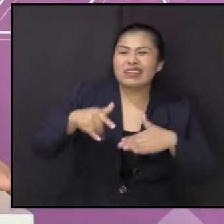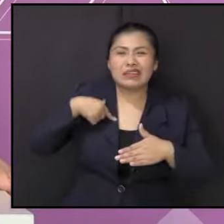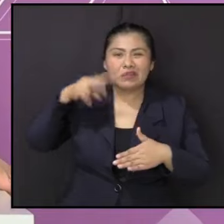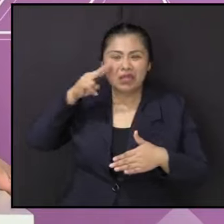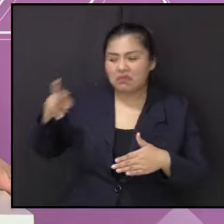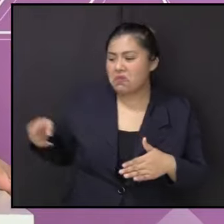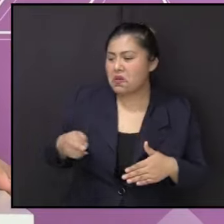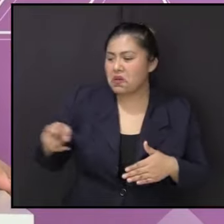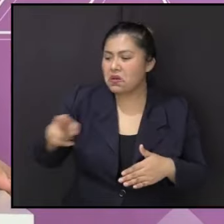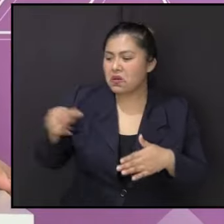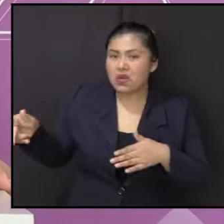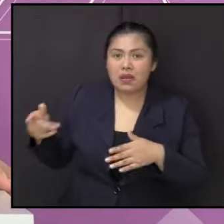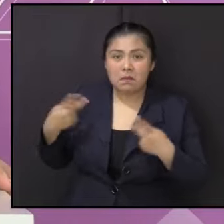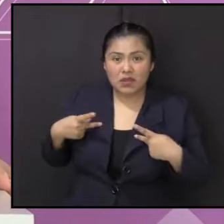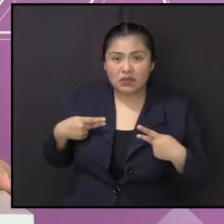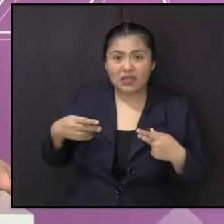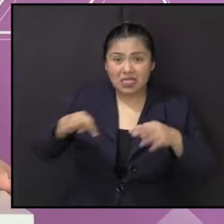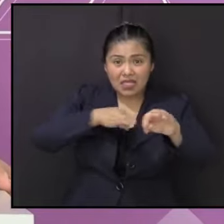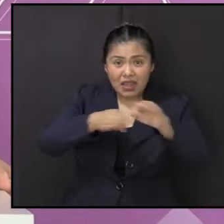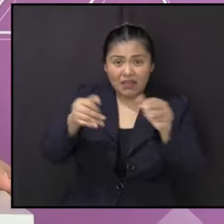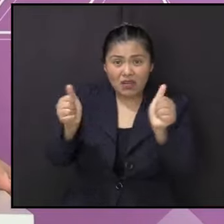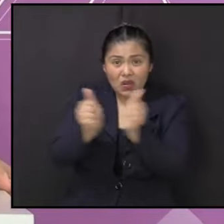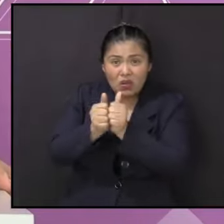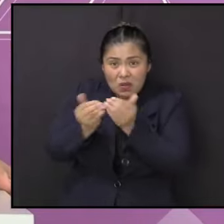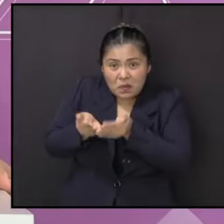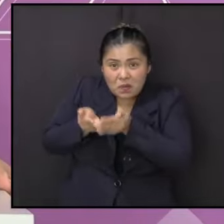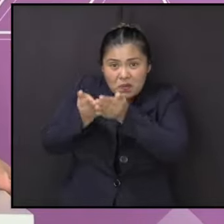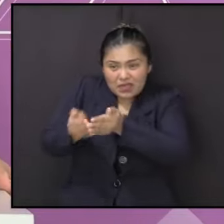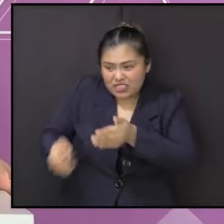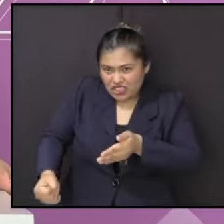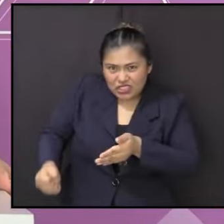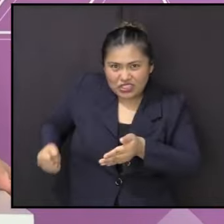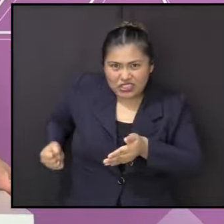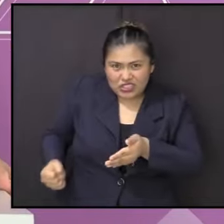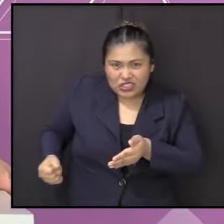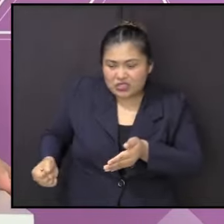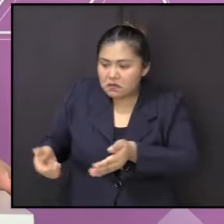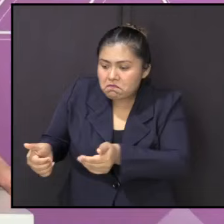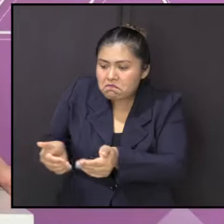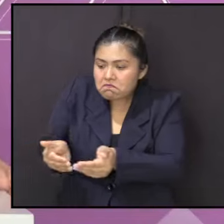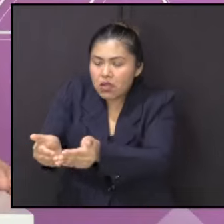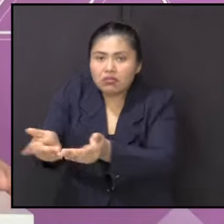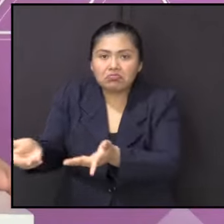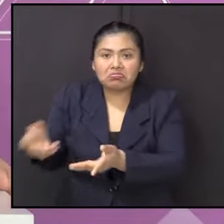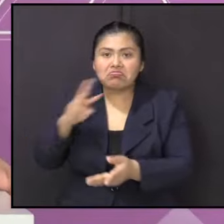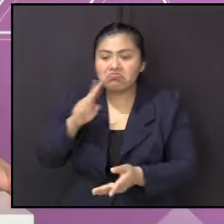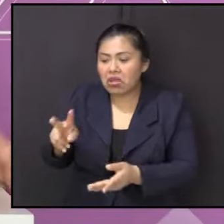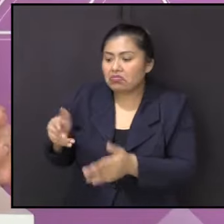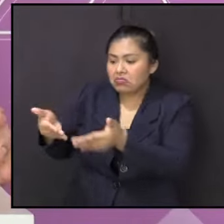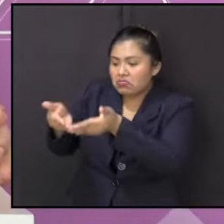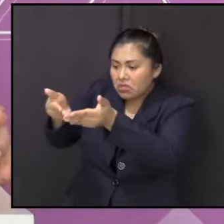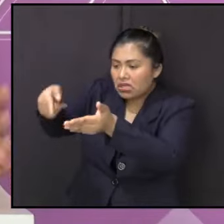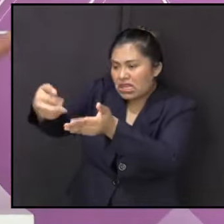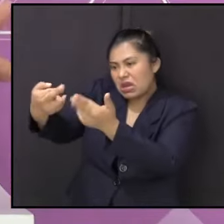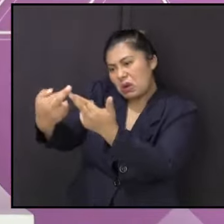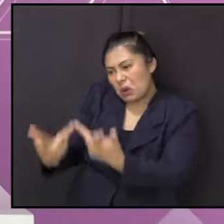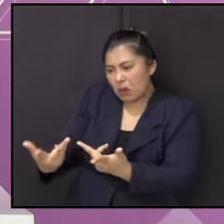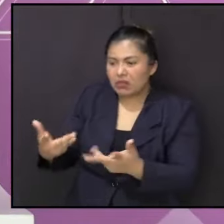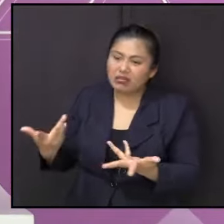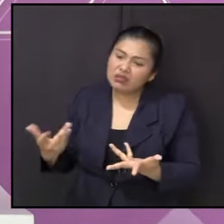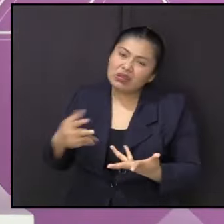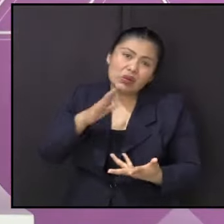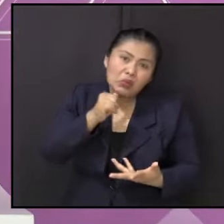es un instrumento de trabajo, sí, llena de tristeza, y ellos se han quejado muchas veces de esto. Otra de las cuestiones